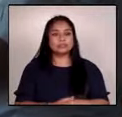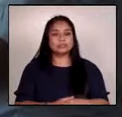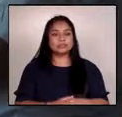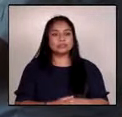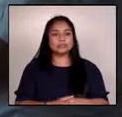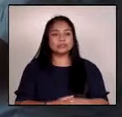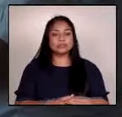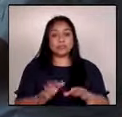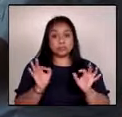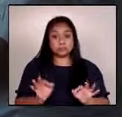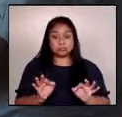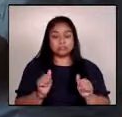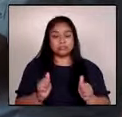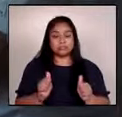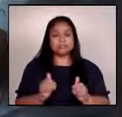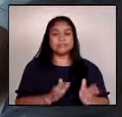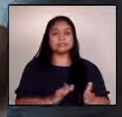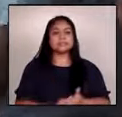Bien. Muchas gracias.